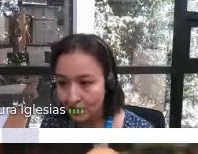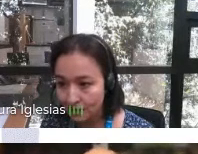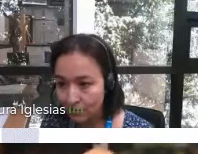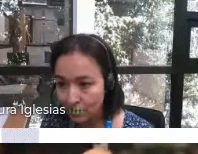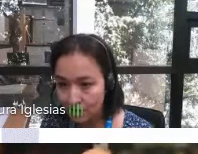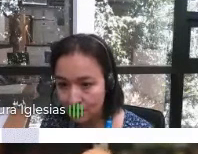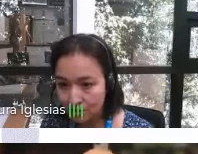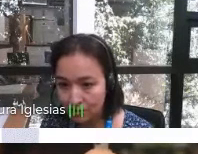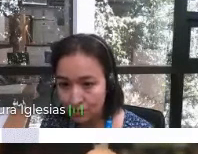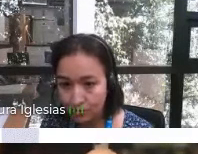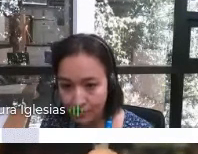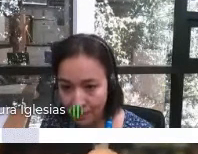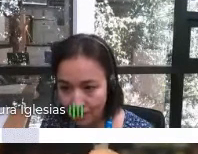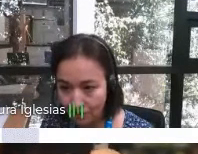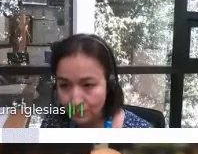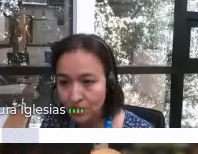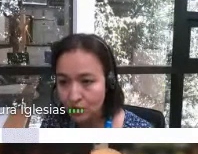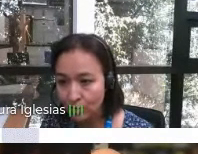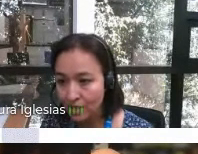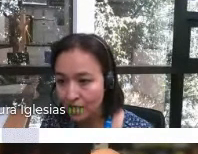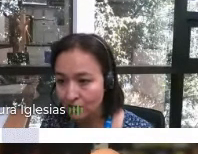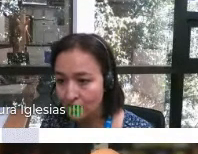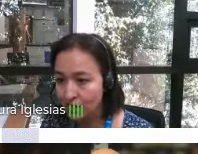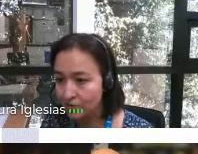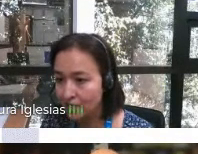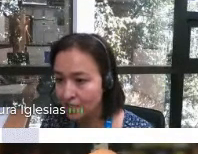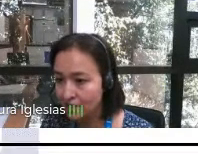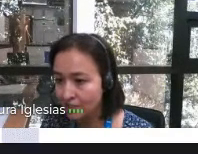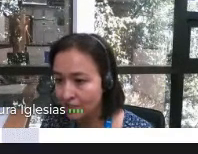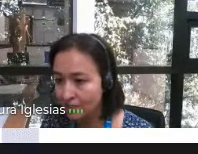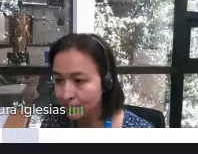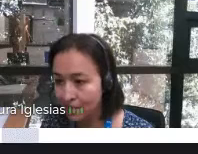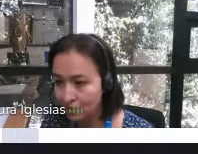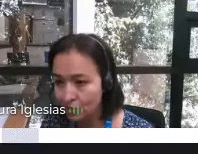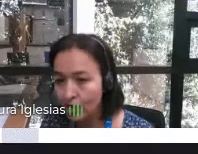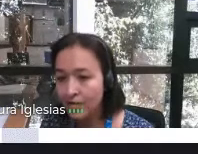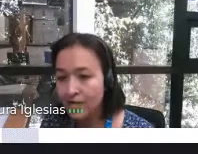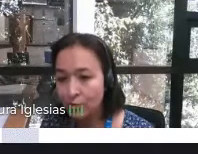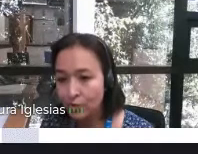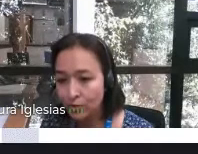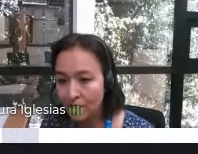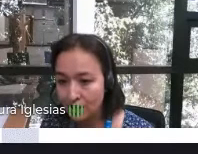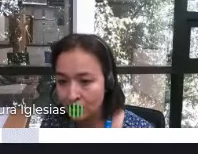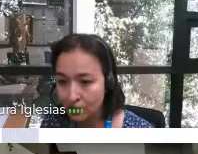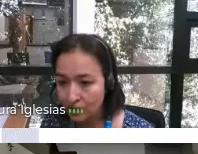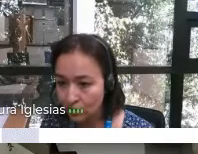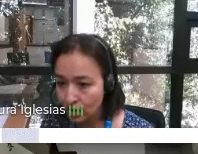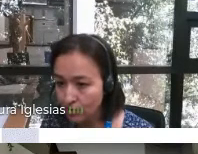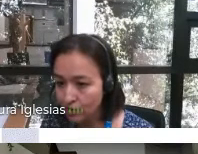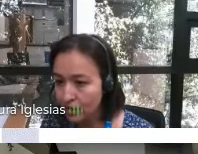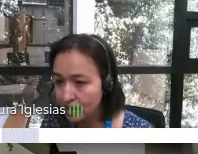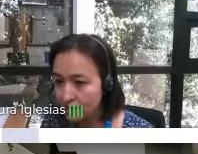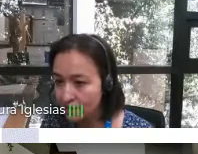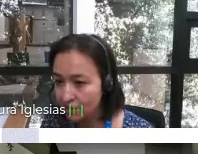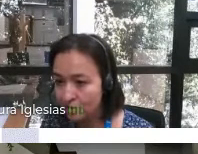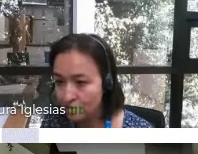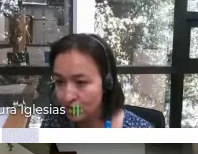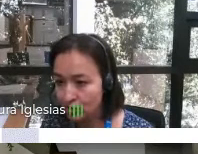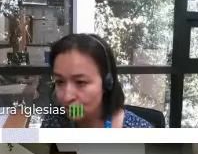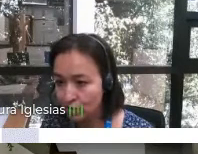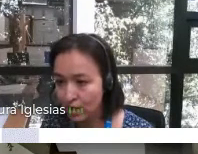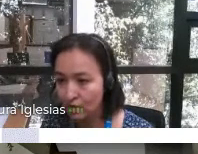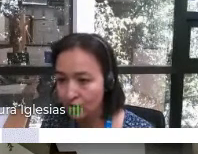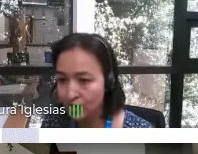parte del equipo directivo de Oxfam México, estuvo a cargo de desarrollar la estrategia de impacto y apoyó al director ejecutivo en el desarrollo